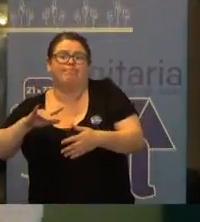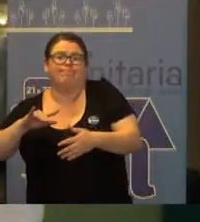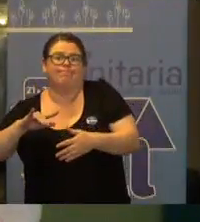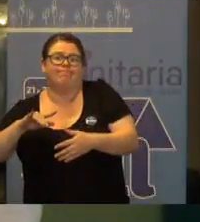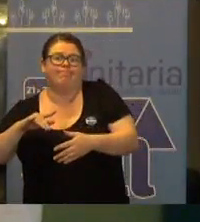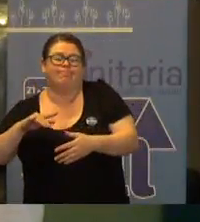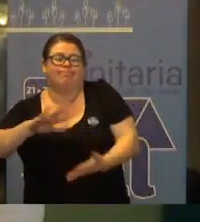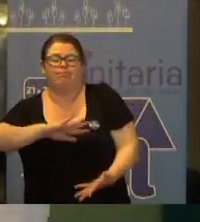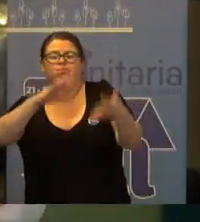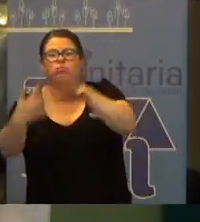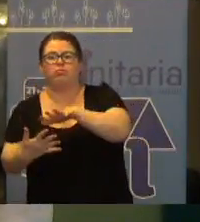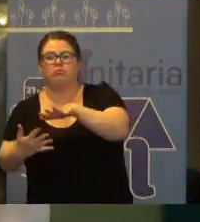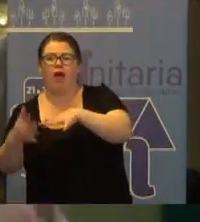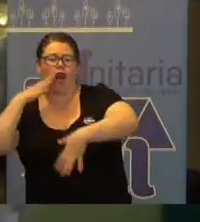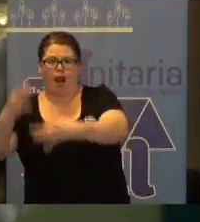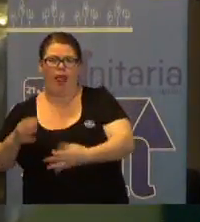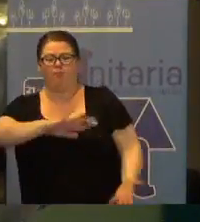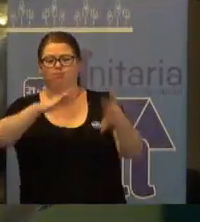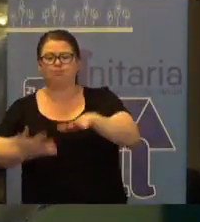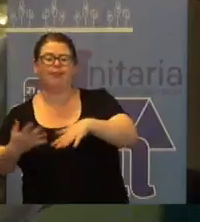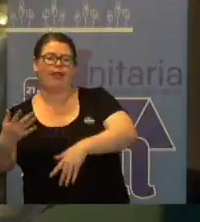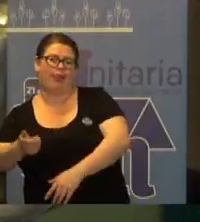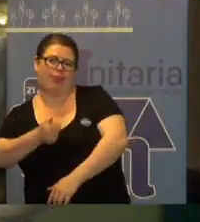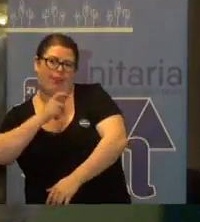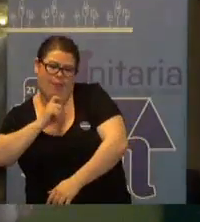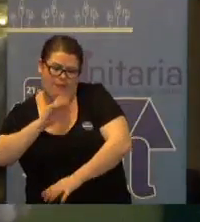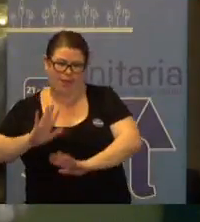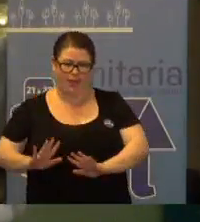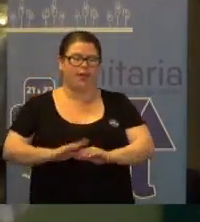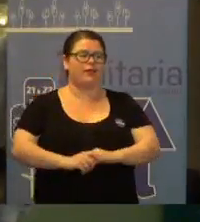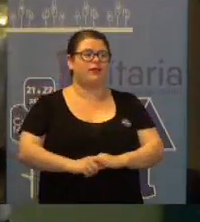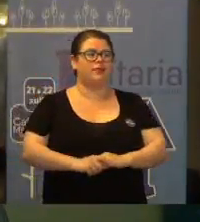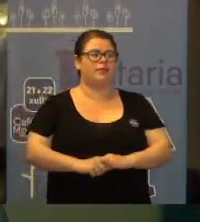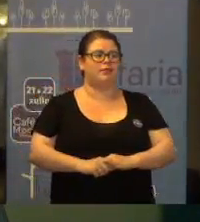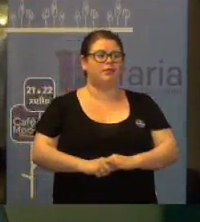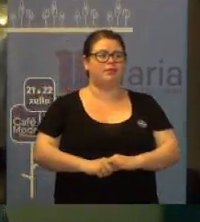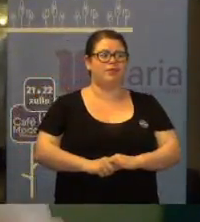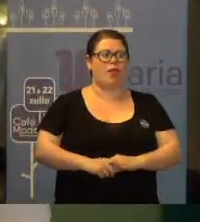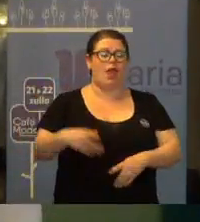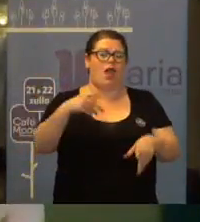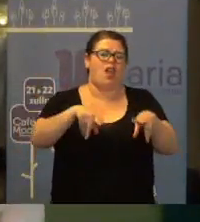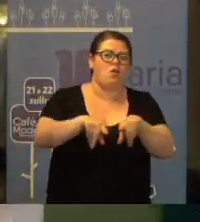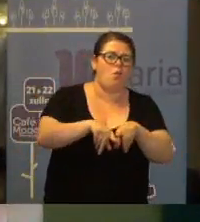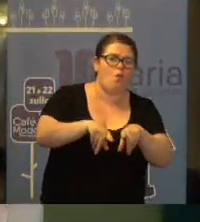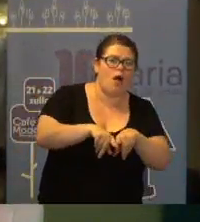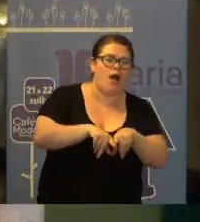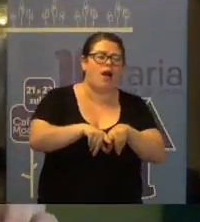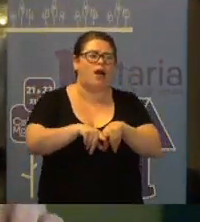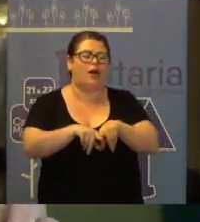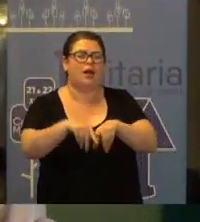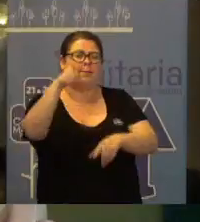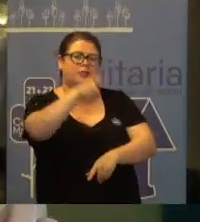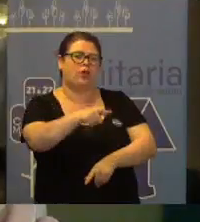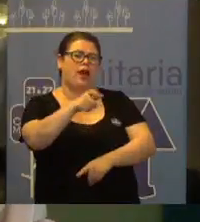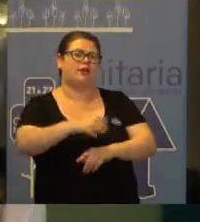non? E eu reivindico, hoxe reivindicouse, non me lembro en cal, bueno, igual en varios dos ponentes,